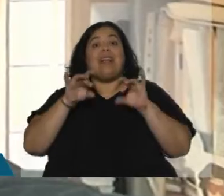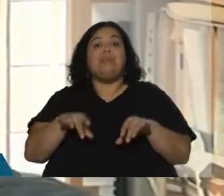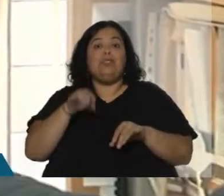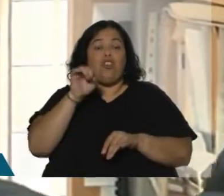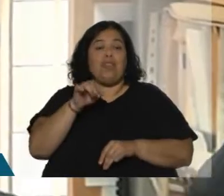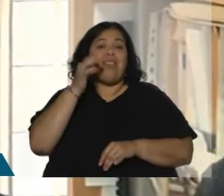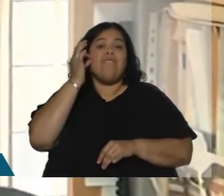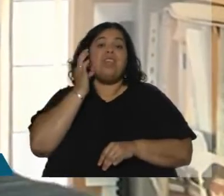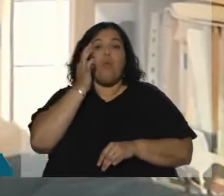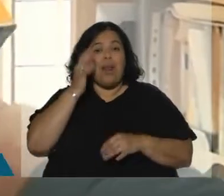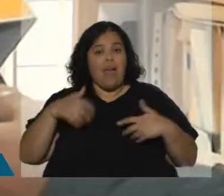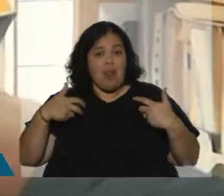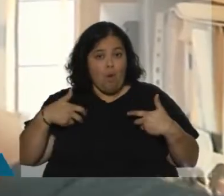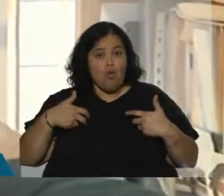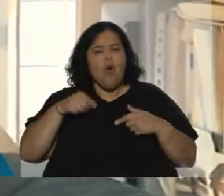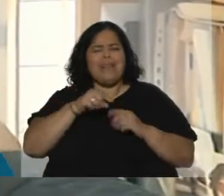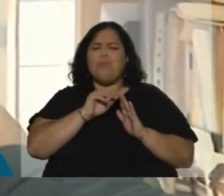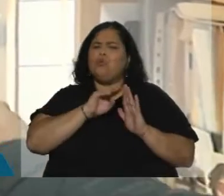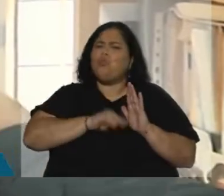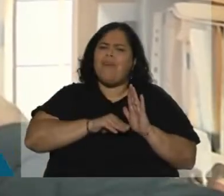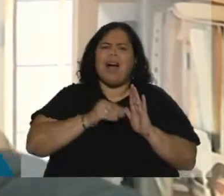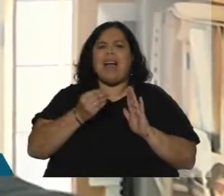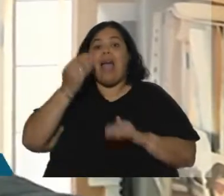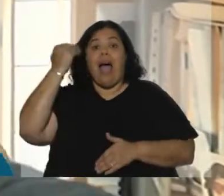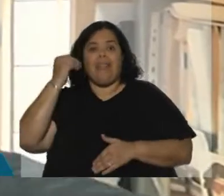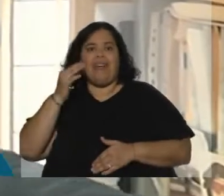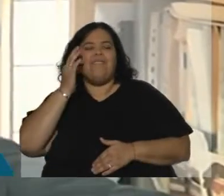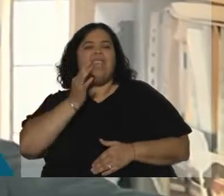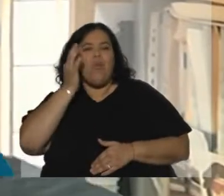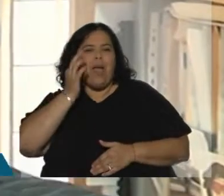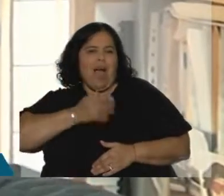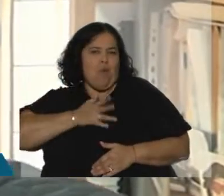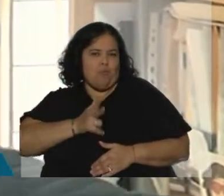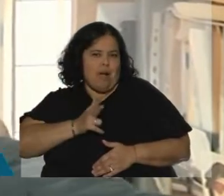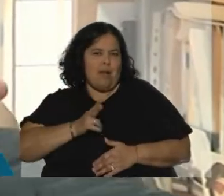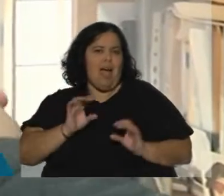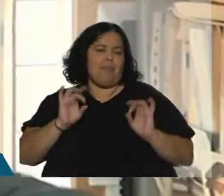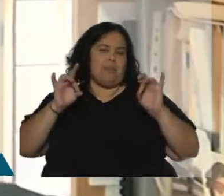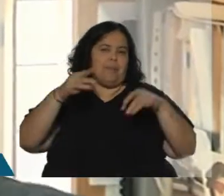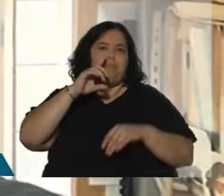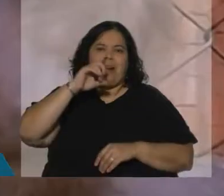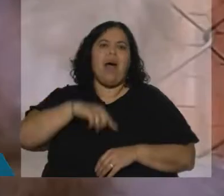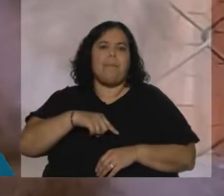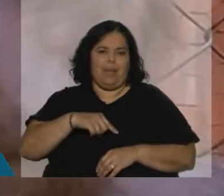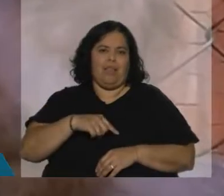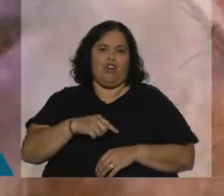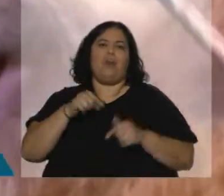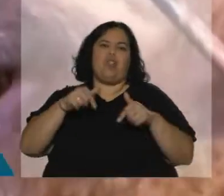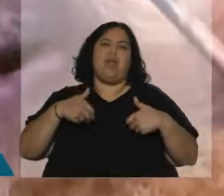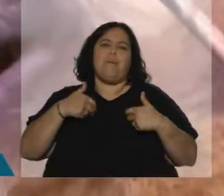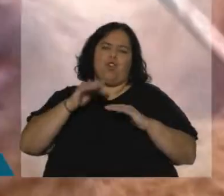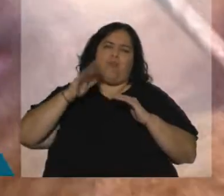es este mucho más baja de lo que era nuestra antigua viruela de humana y sintomatología